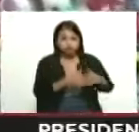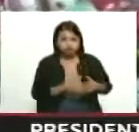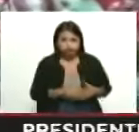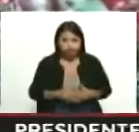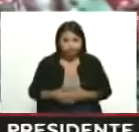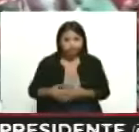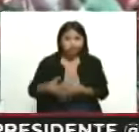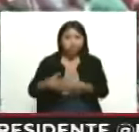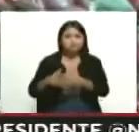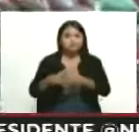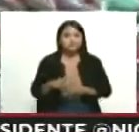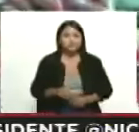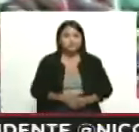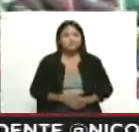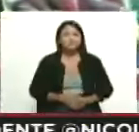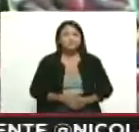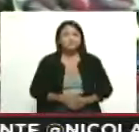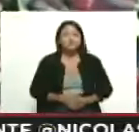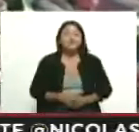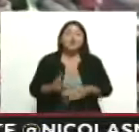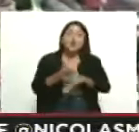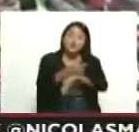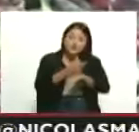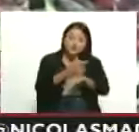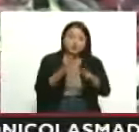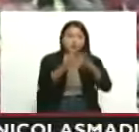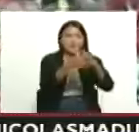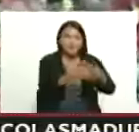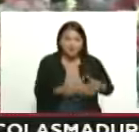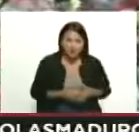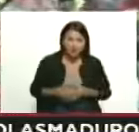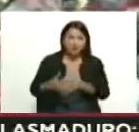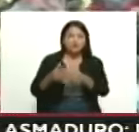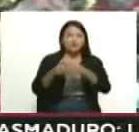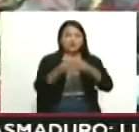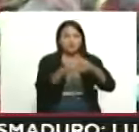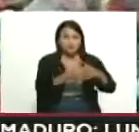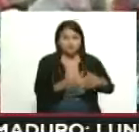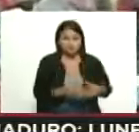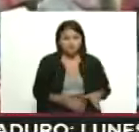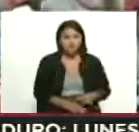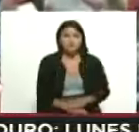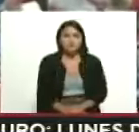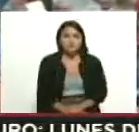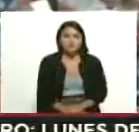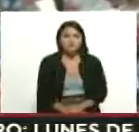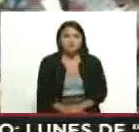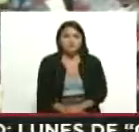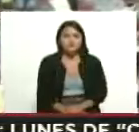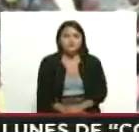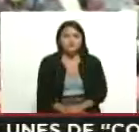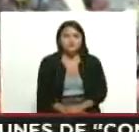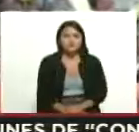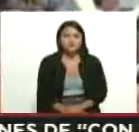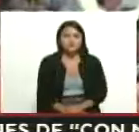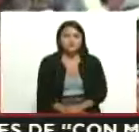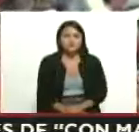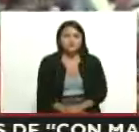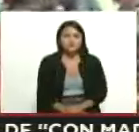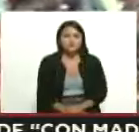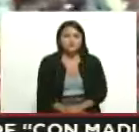Estados Unidos, el gobierno de los Estados Unidos, que tiene títeres